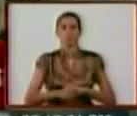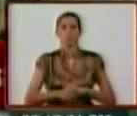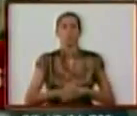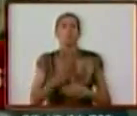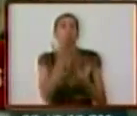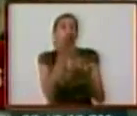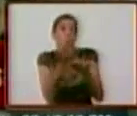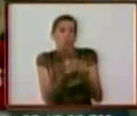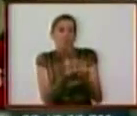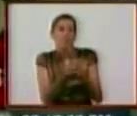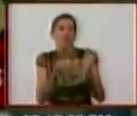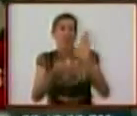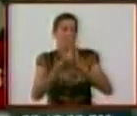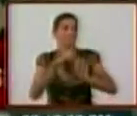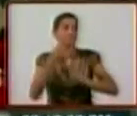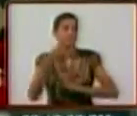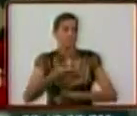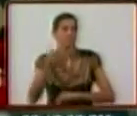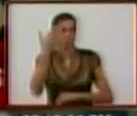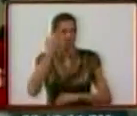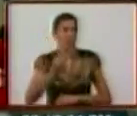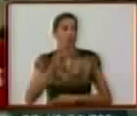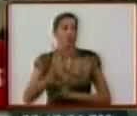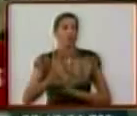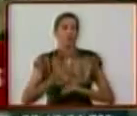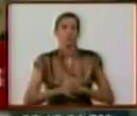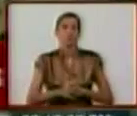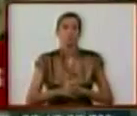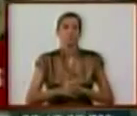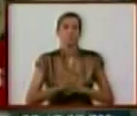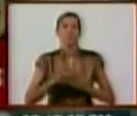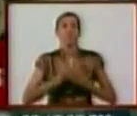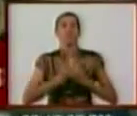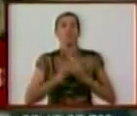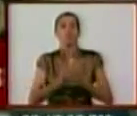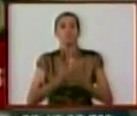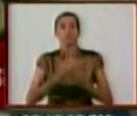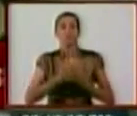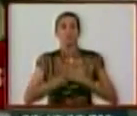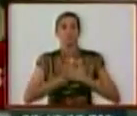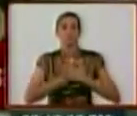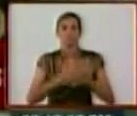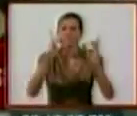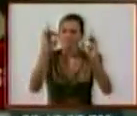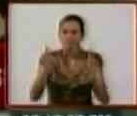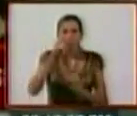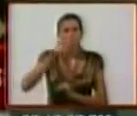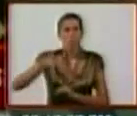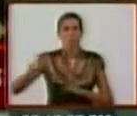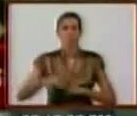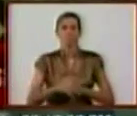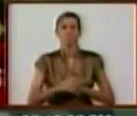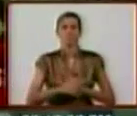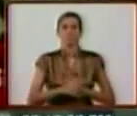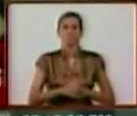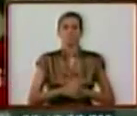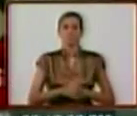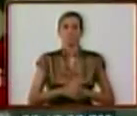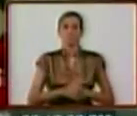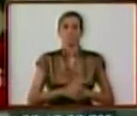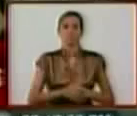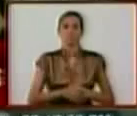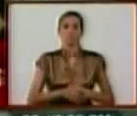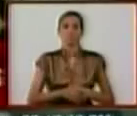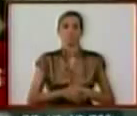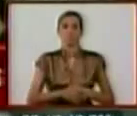a esa propuesta de la ley habilitante. Con esa voluntad de nuestro pueblo mayoritaria, con el del pueblo venezolano que